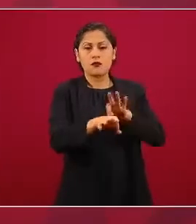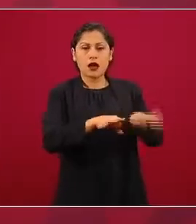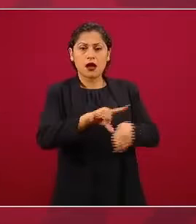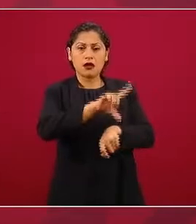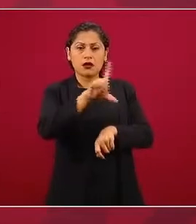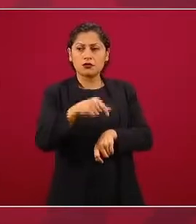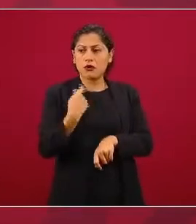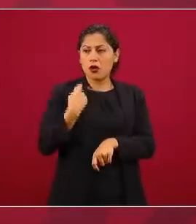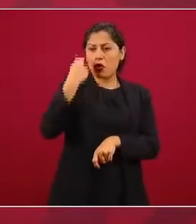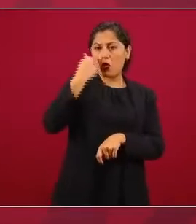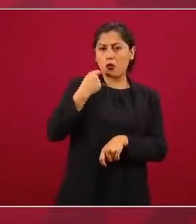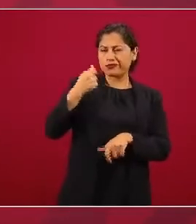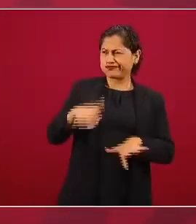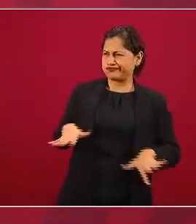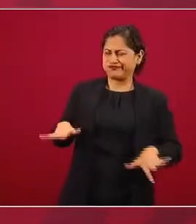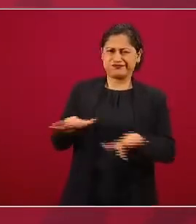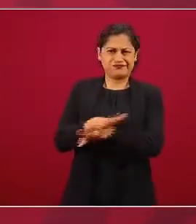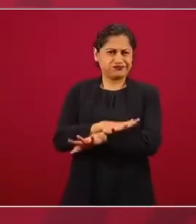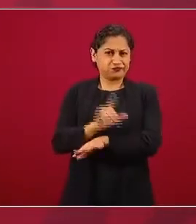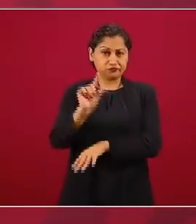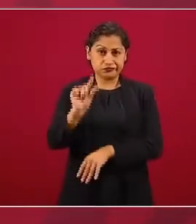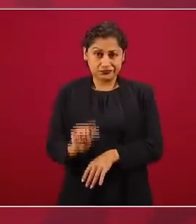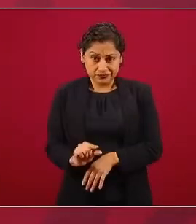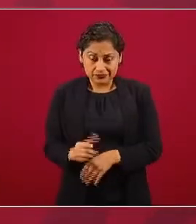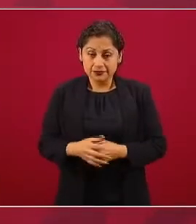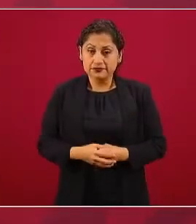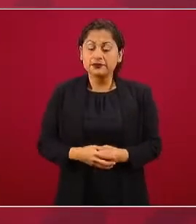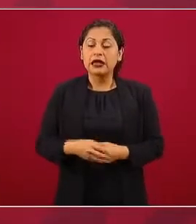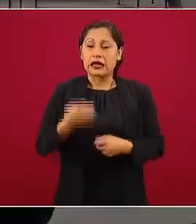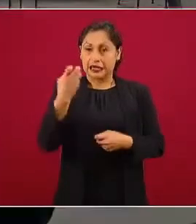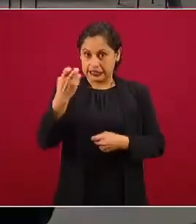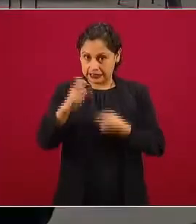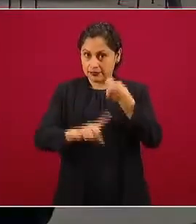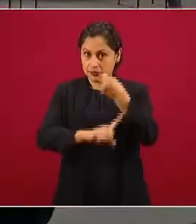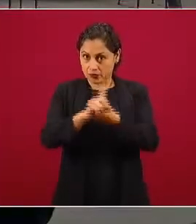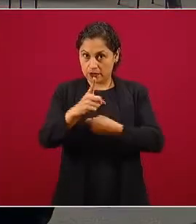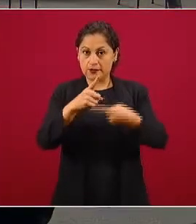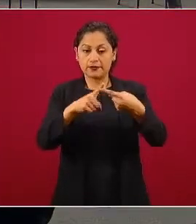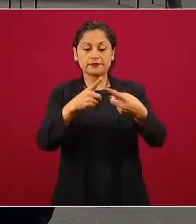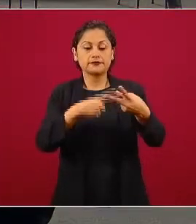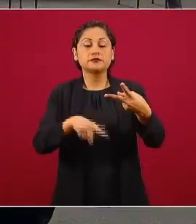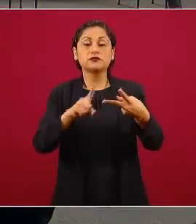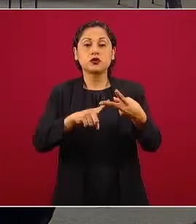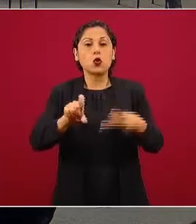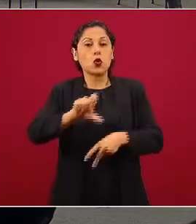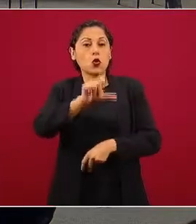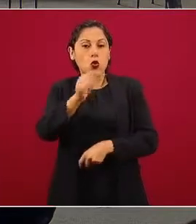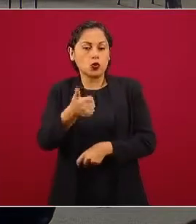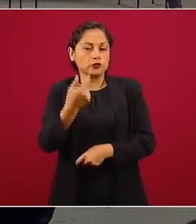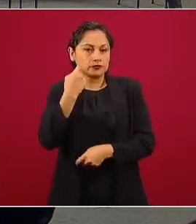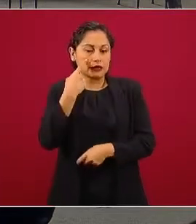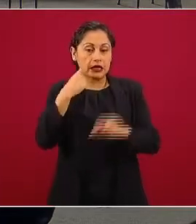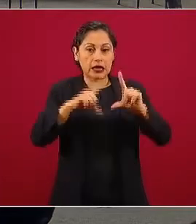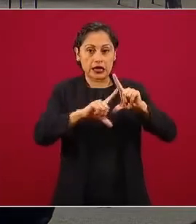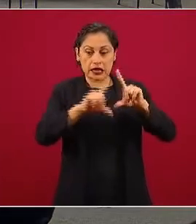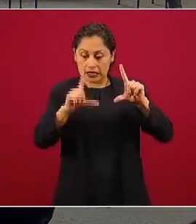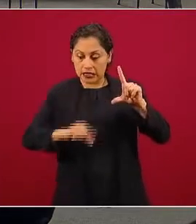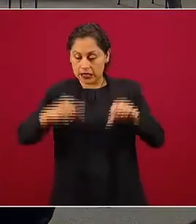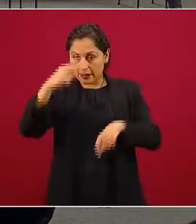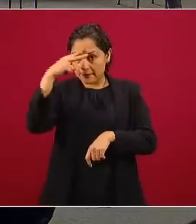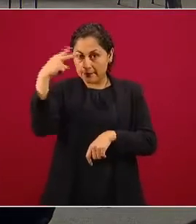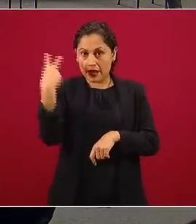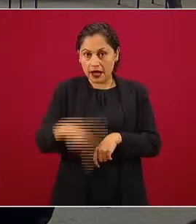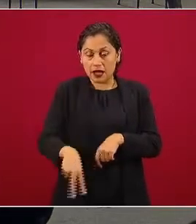está retirando. Pero ese no era el único problema que había, hay un segundo problema. México es todavía un país con un alto grado de